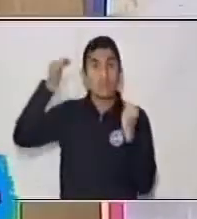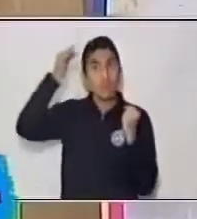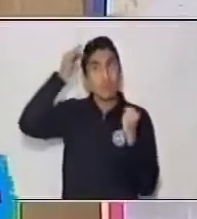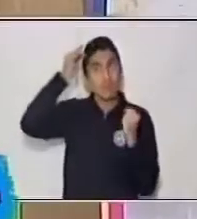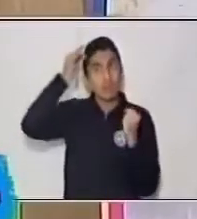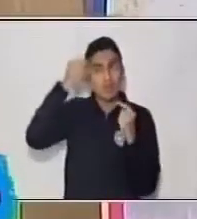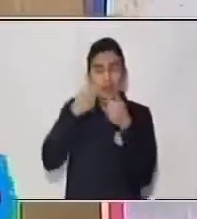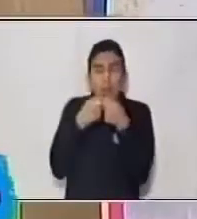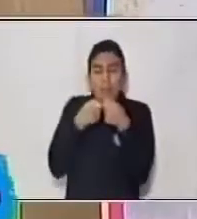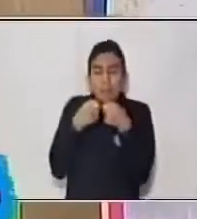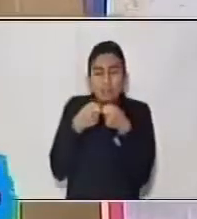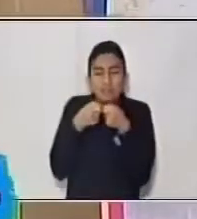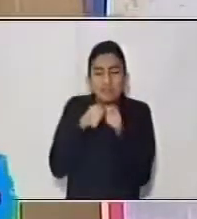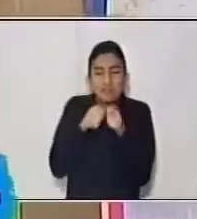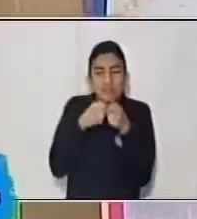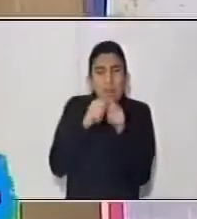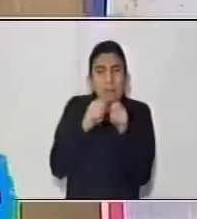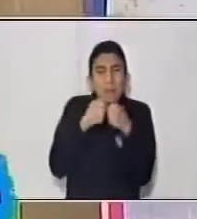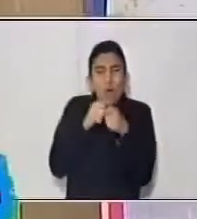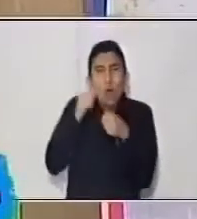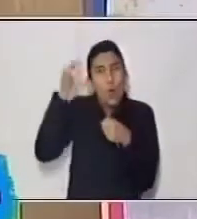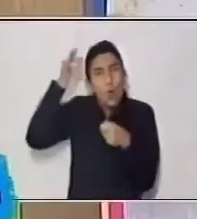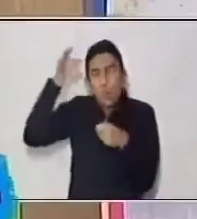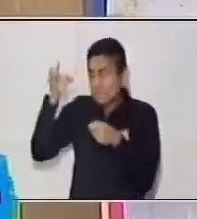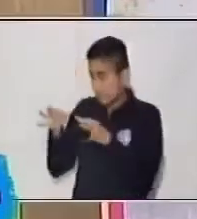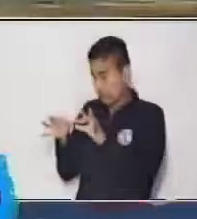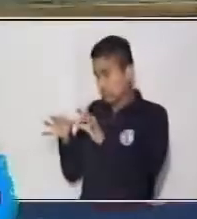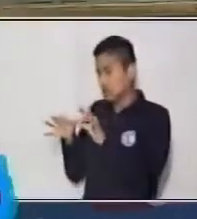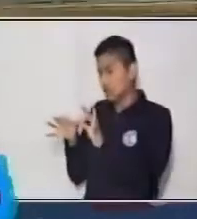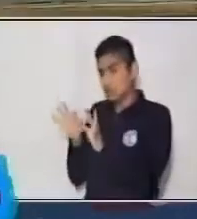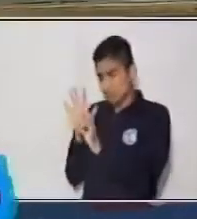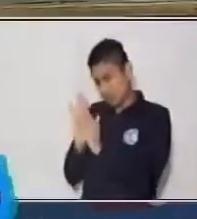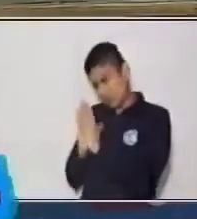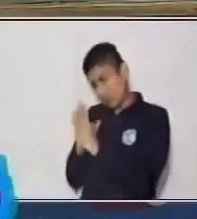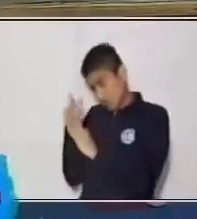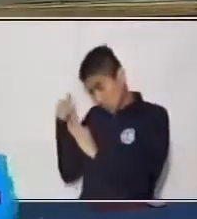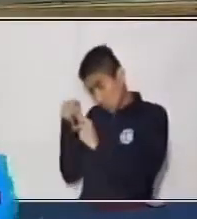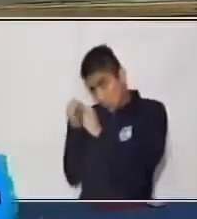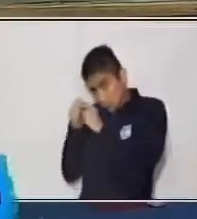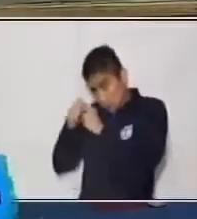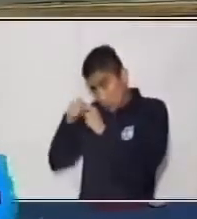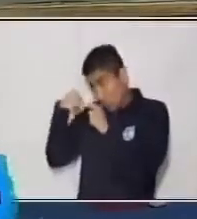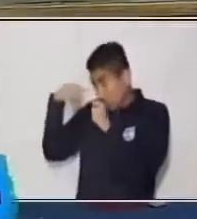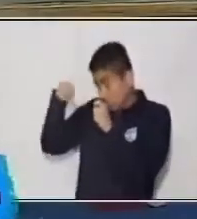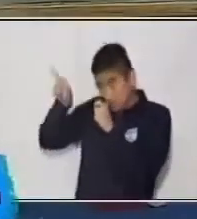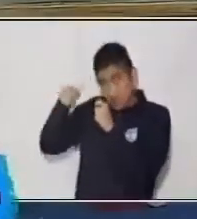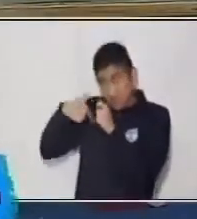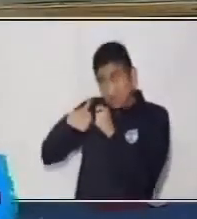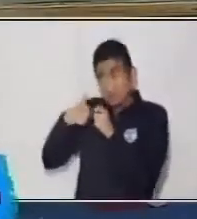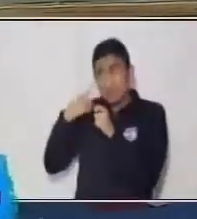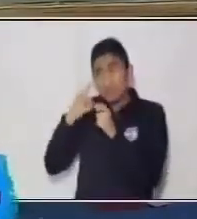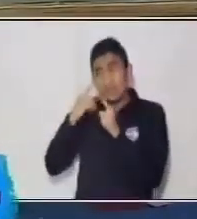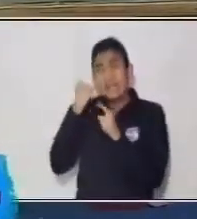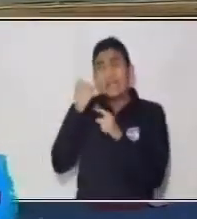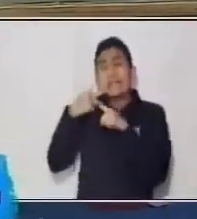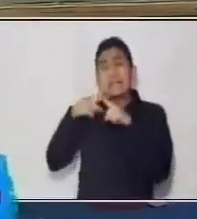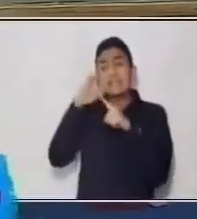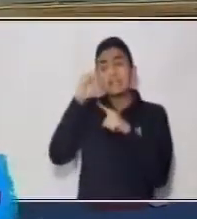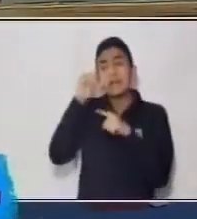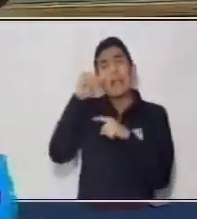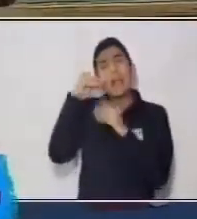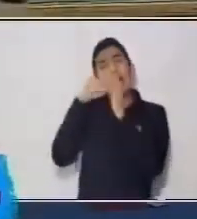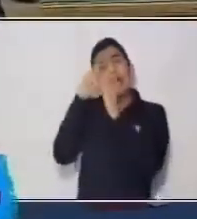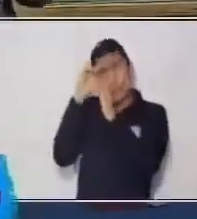piojo. Y entonces le dio el mensaje a ese piojo y le dijo, ve con Unampú y Ixbalanqué y les dices que tienen que venir